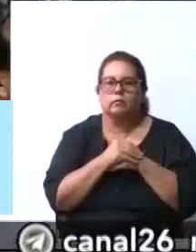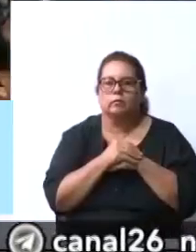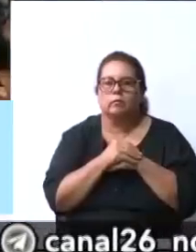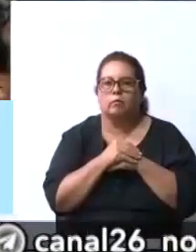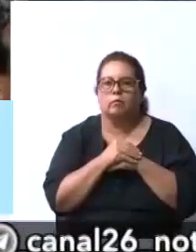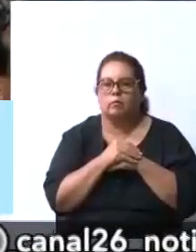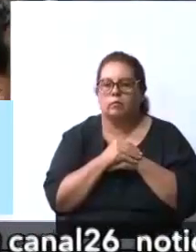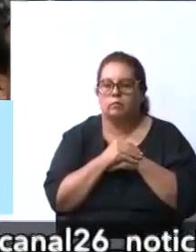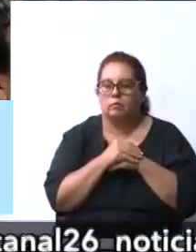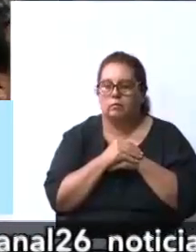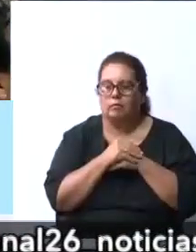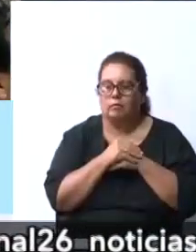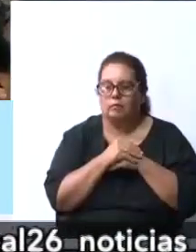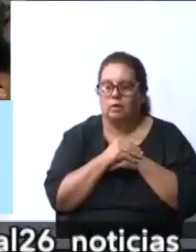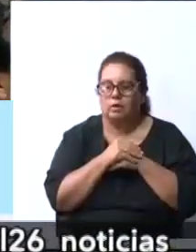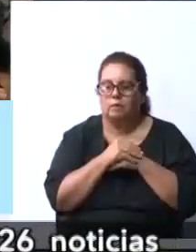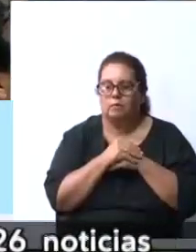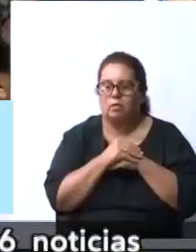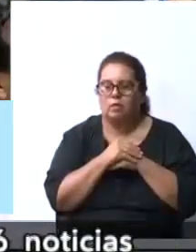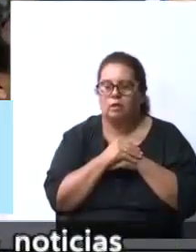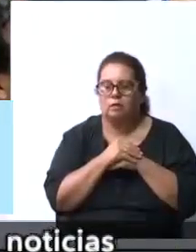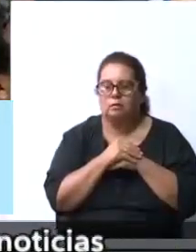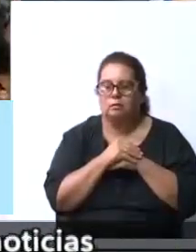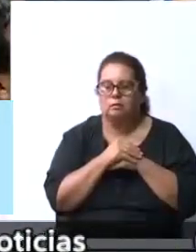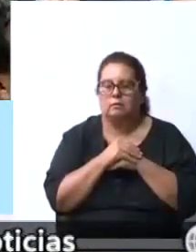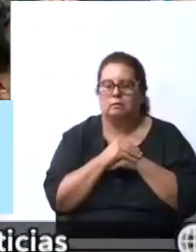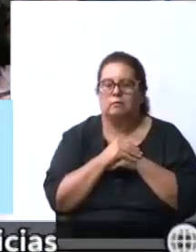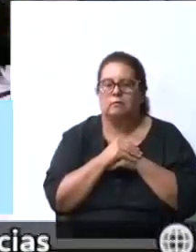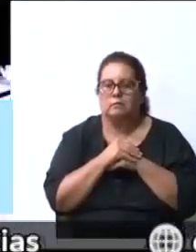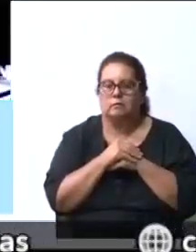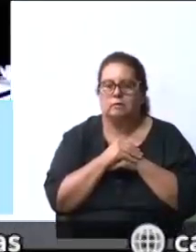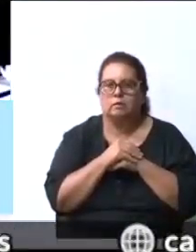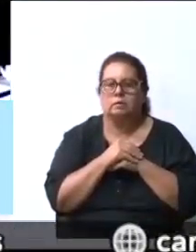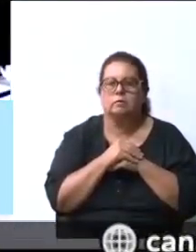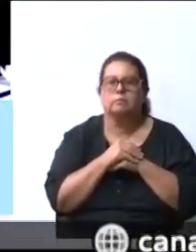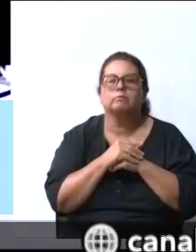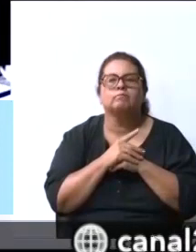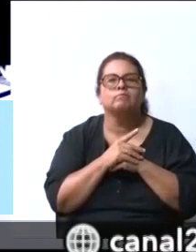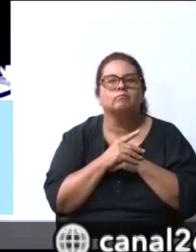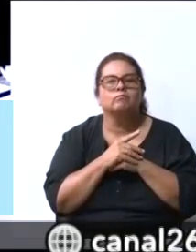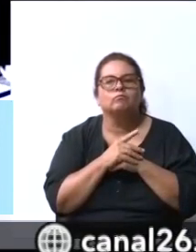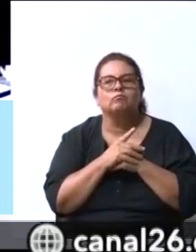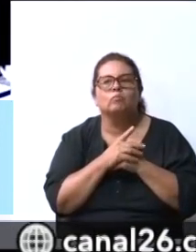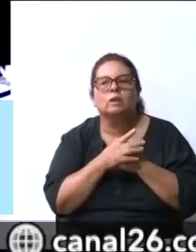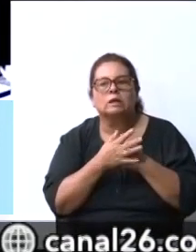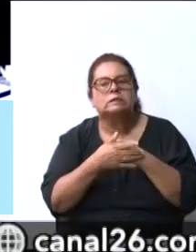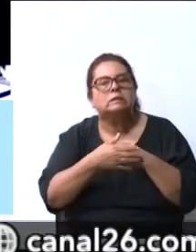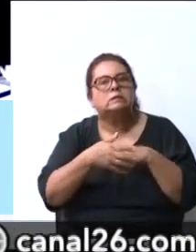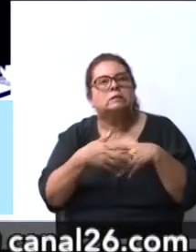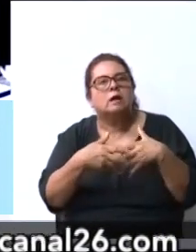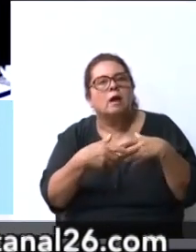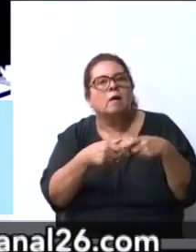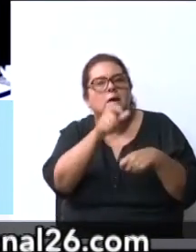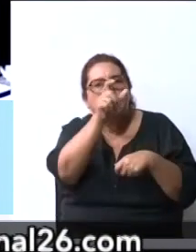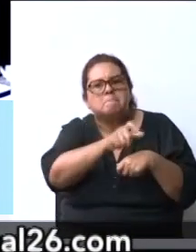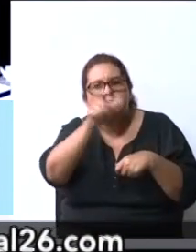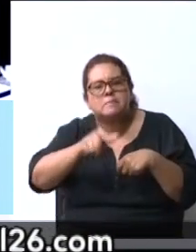la democracia y de los derechos humanos en América Latina, rechazando contundentemente a las dictaduras de la